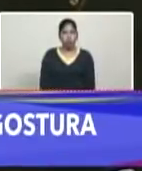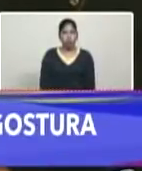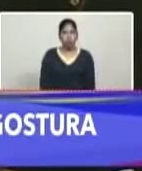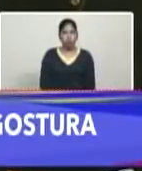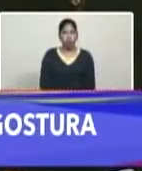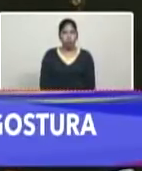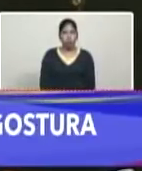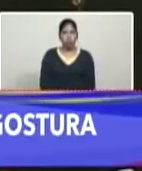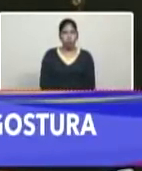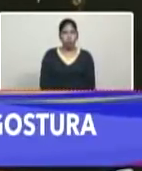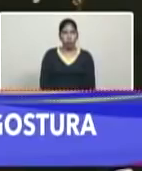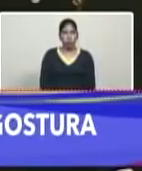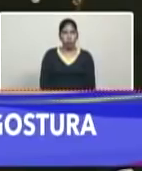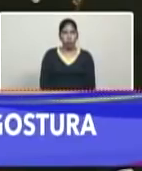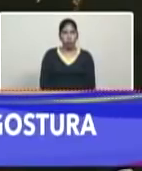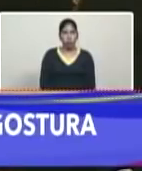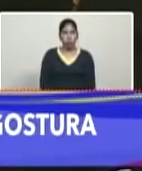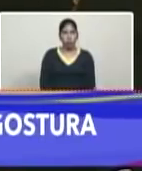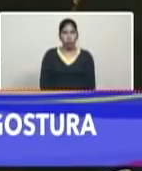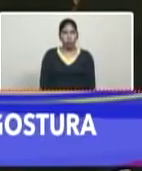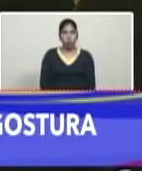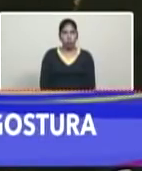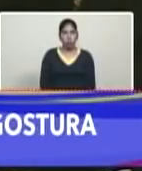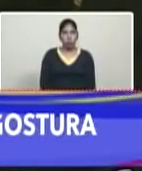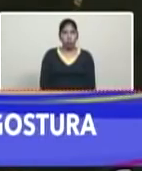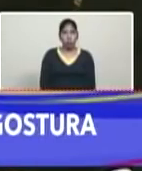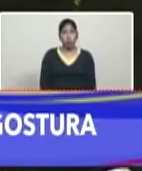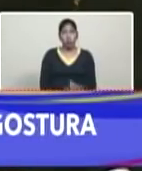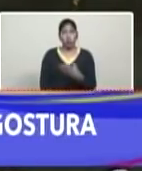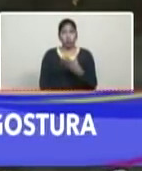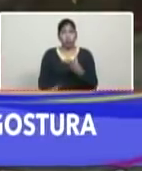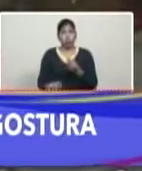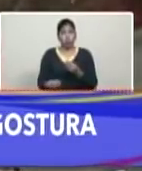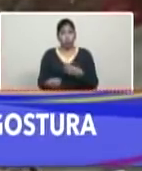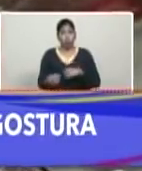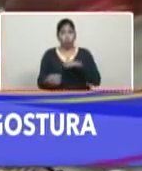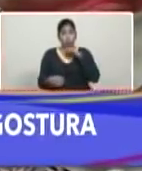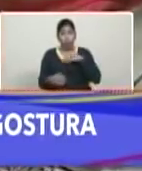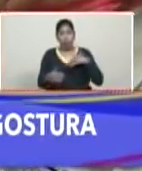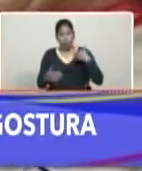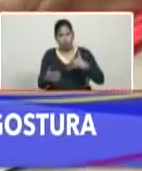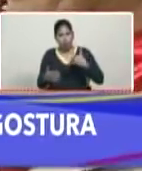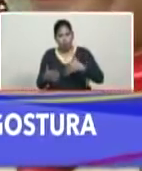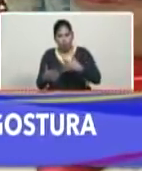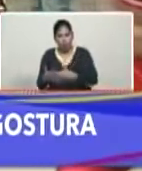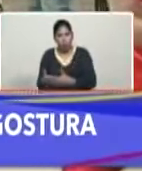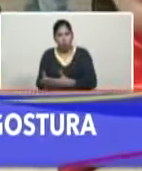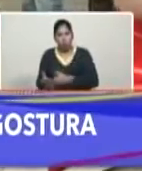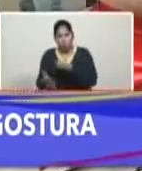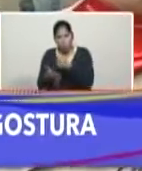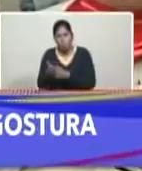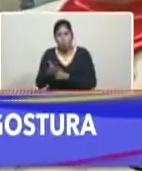¿Cuántas generaciones ha habido en la lucha por una Venezuela mejor, por una América Latina unida y libre?